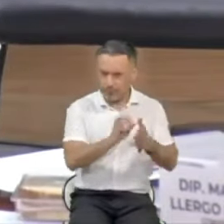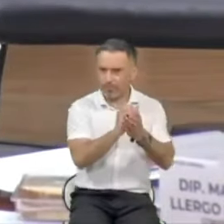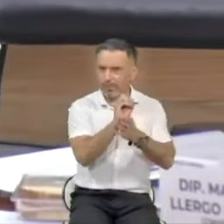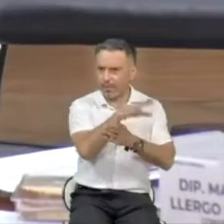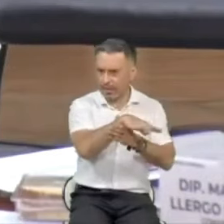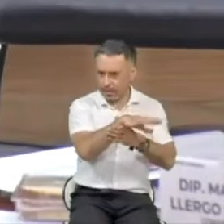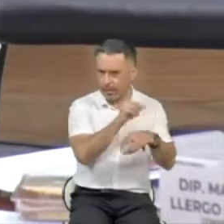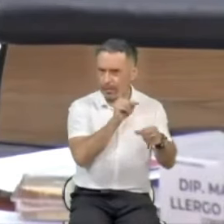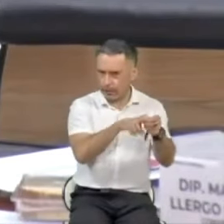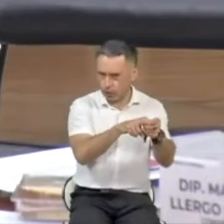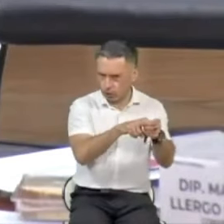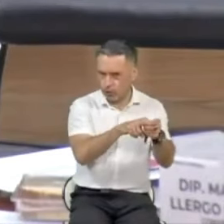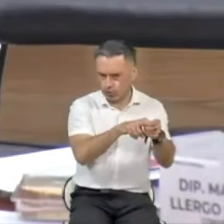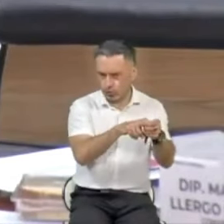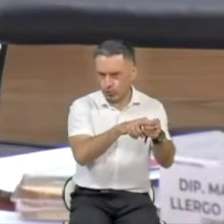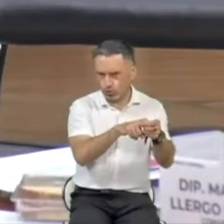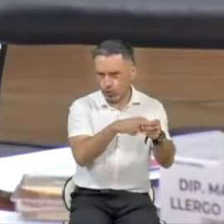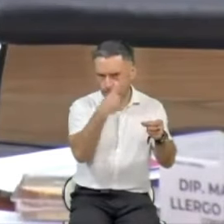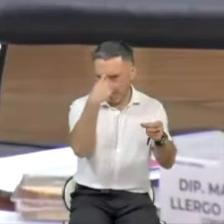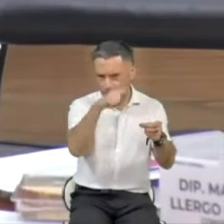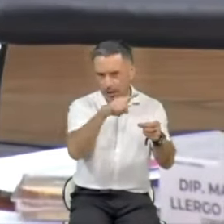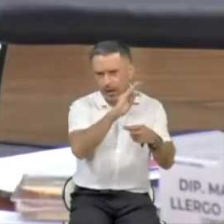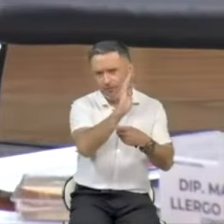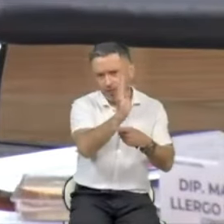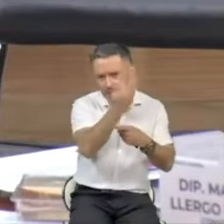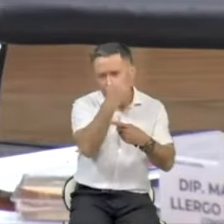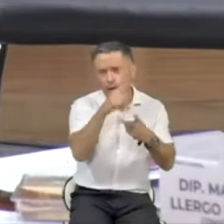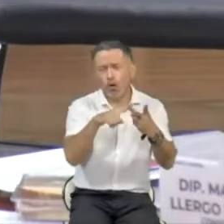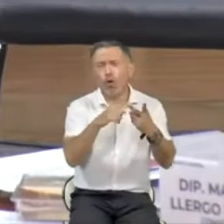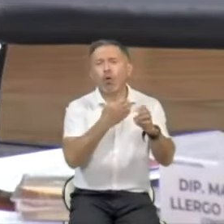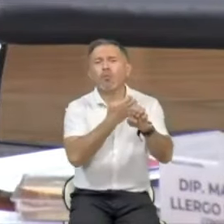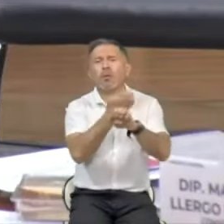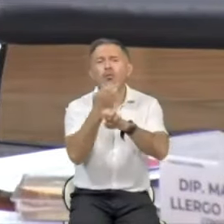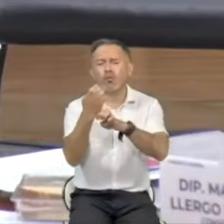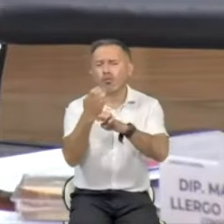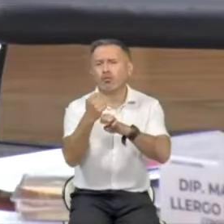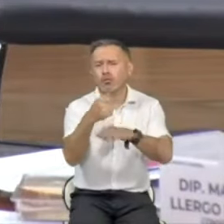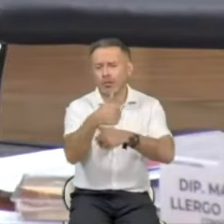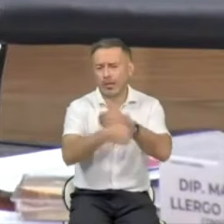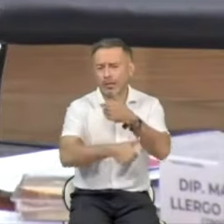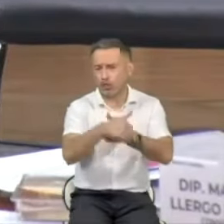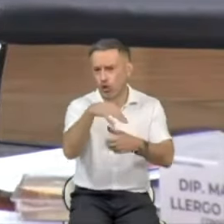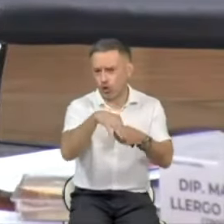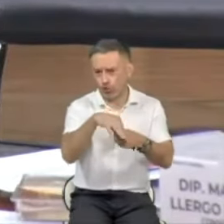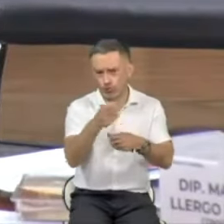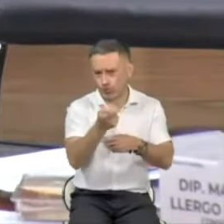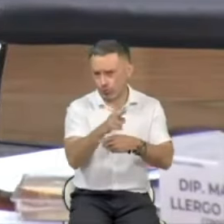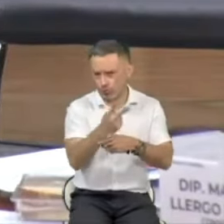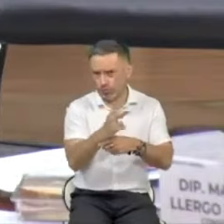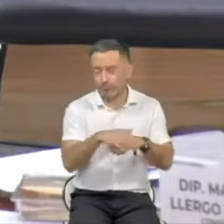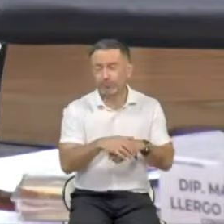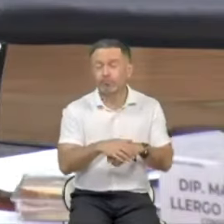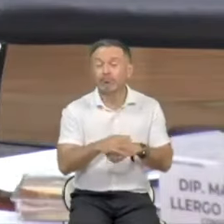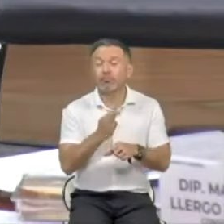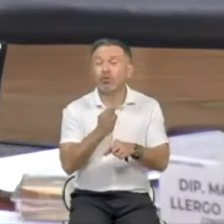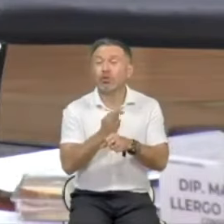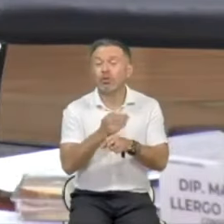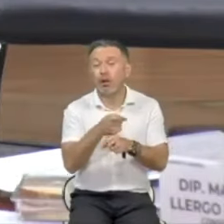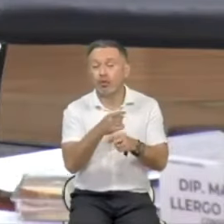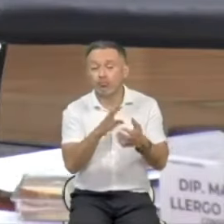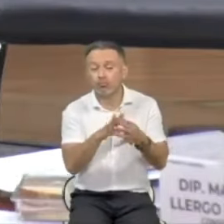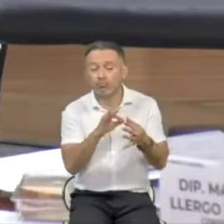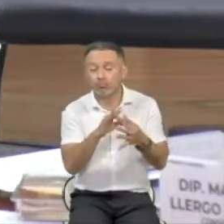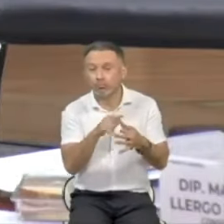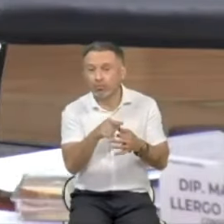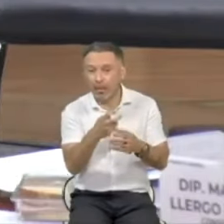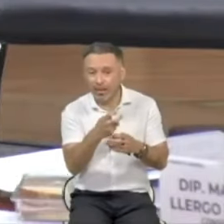comicios federales como los locales concurrentes con esta elección el discurso Aquí se acaba de